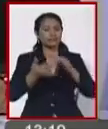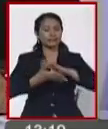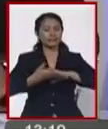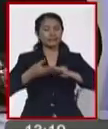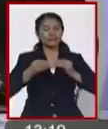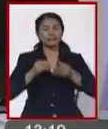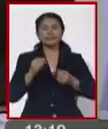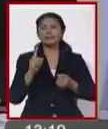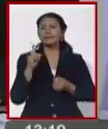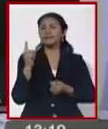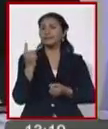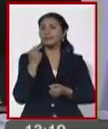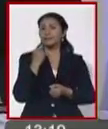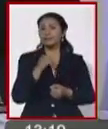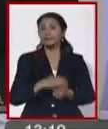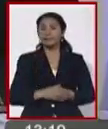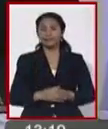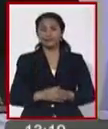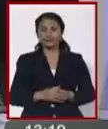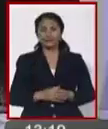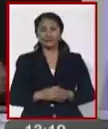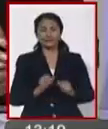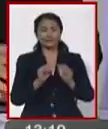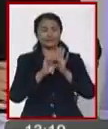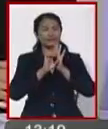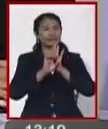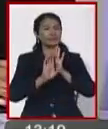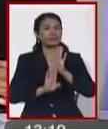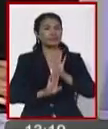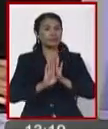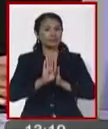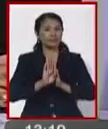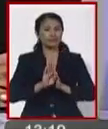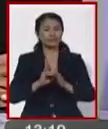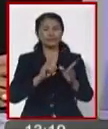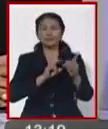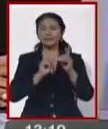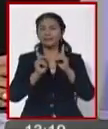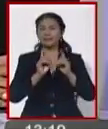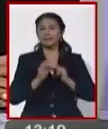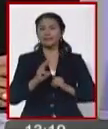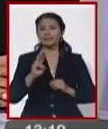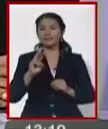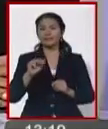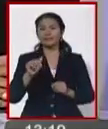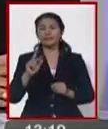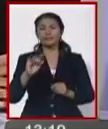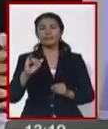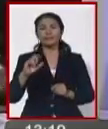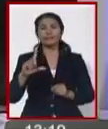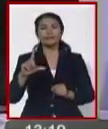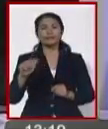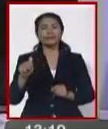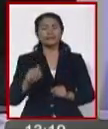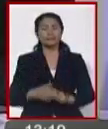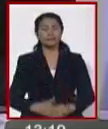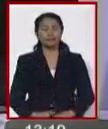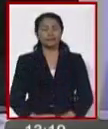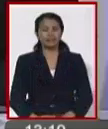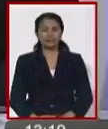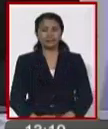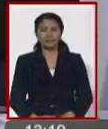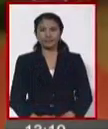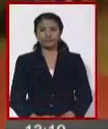contarle y presentarle una historia, esta historia de un ejemplo de superación. Se trata de la deportista Mariela Pereira Morón. Conozcamos un poco